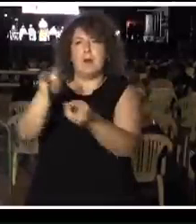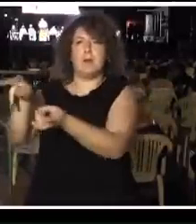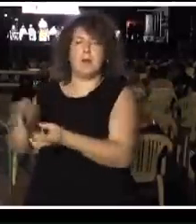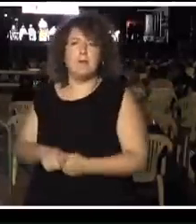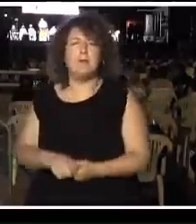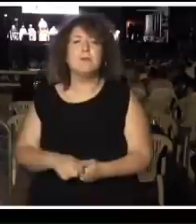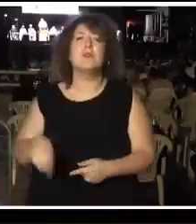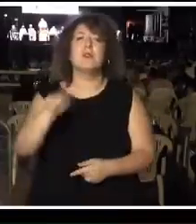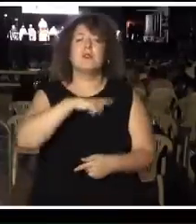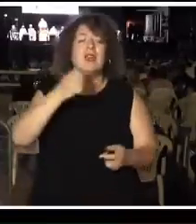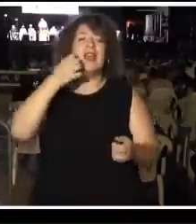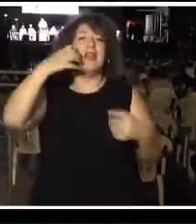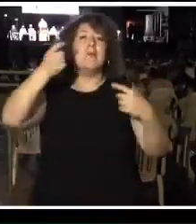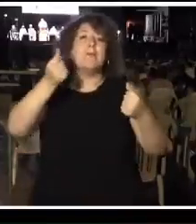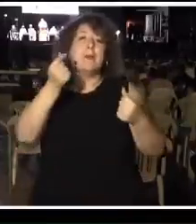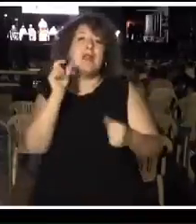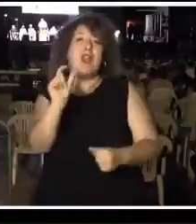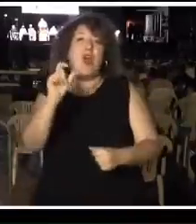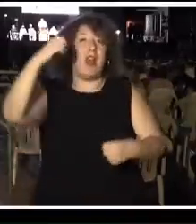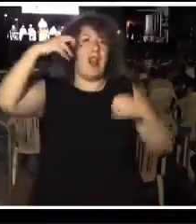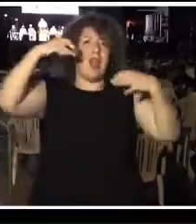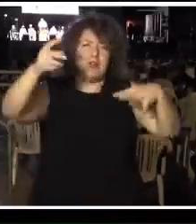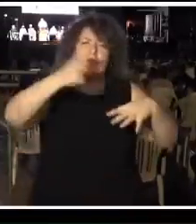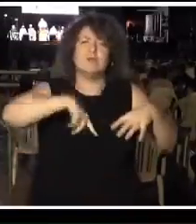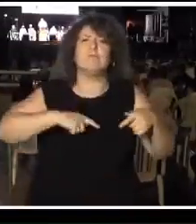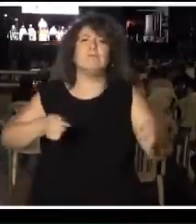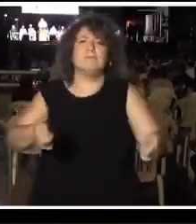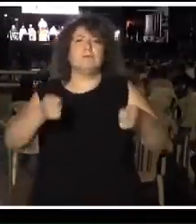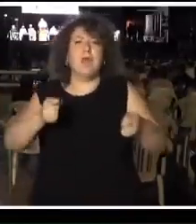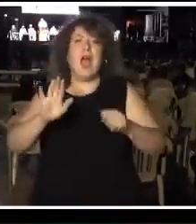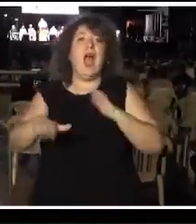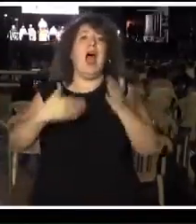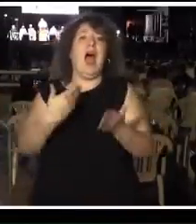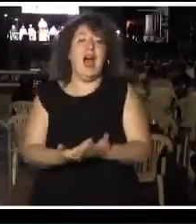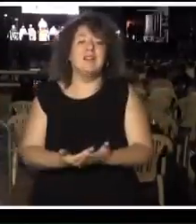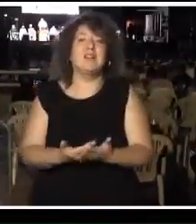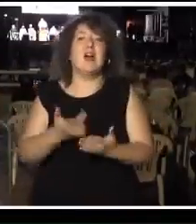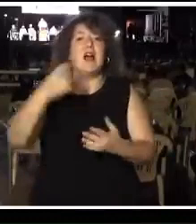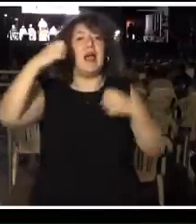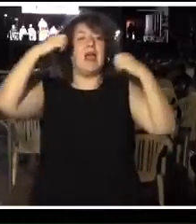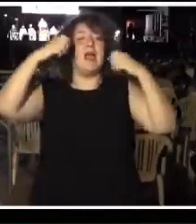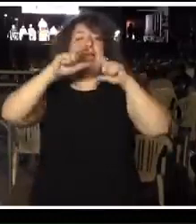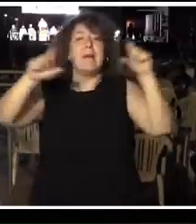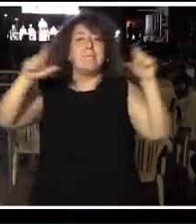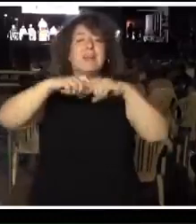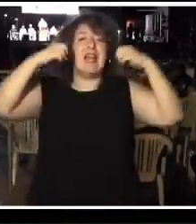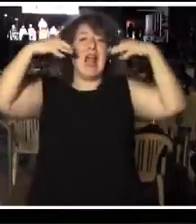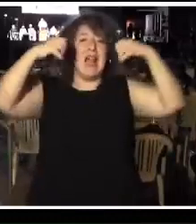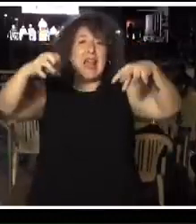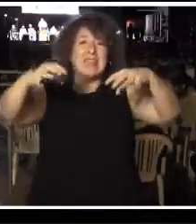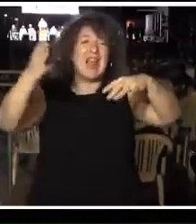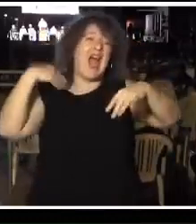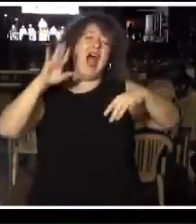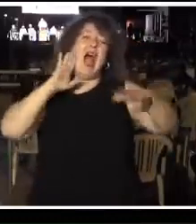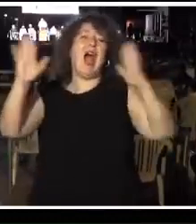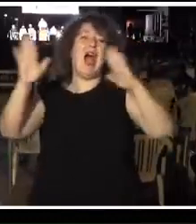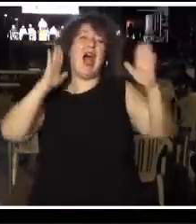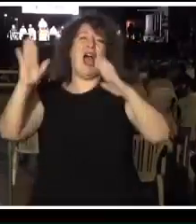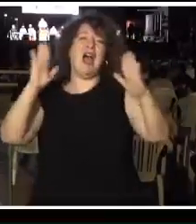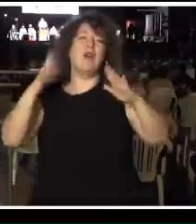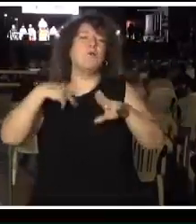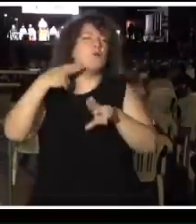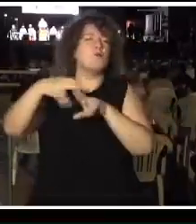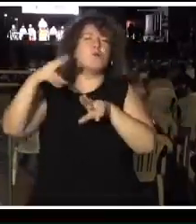electricidad, que mantendremos hasta que recuperemos la empresa pública eléctrica que fue privatizada por los cientos